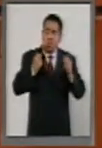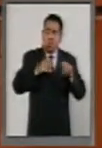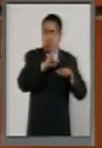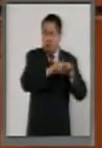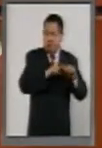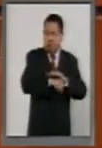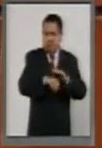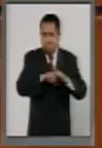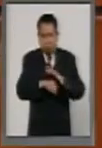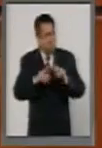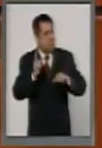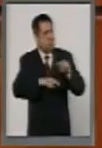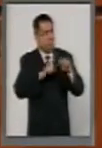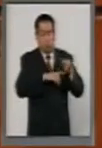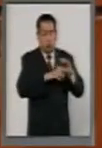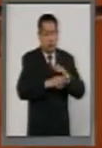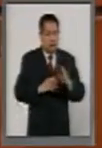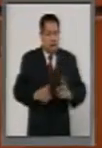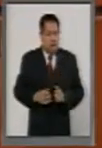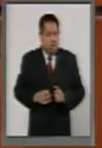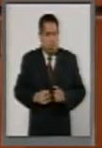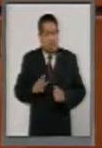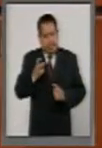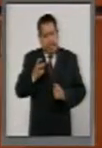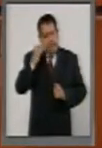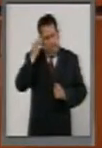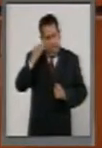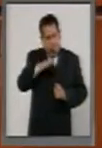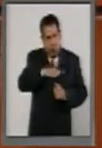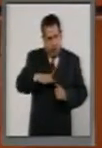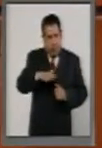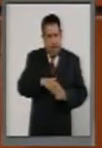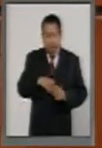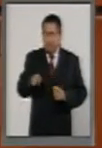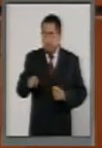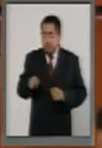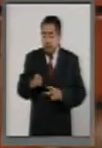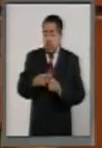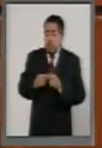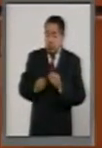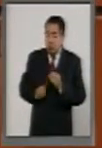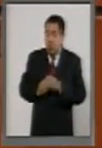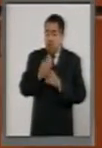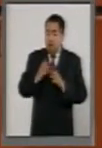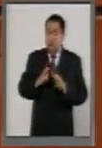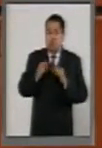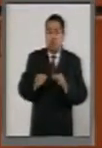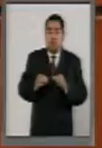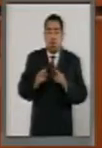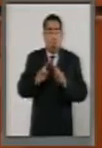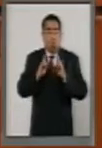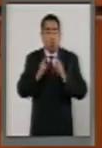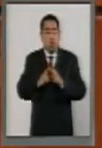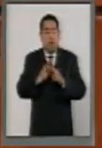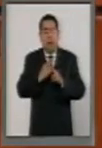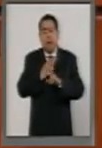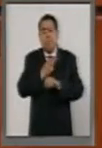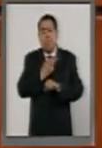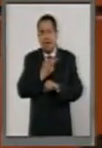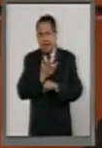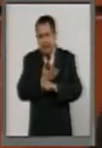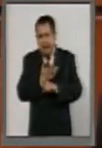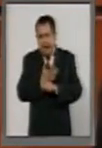la incautación. En este contexto surgió la Unión Americana de Libertades